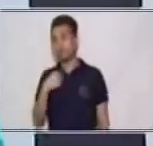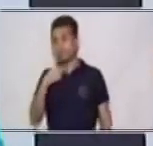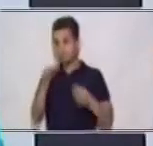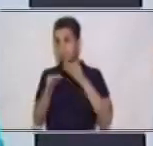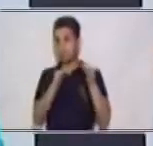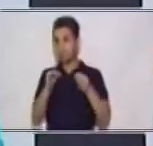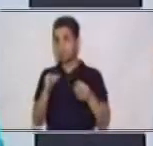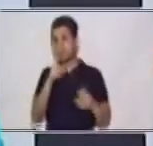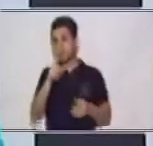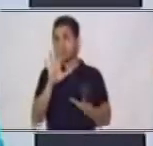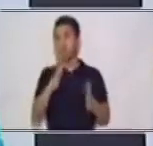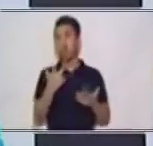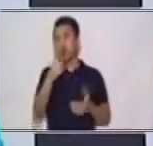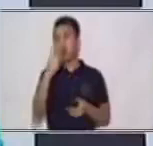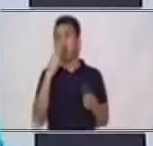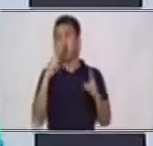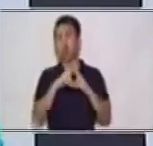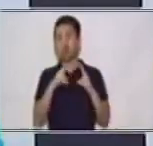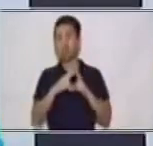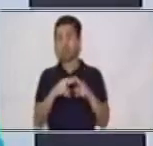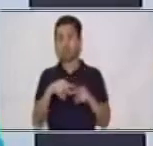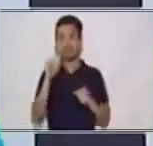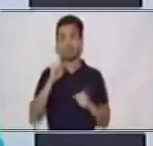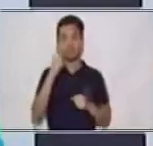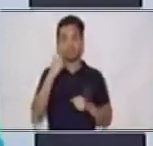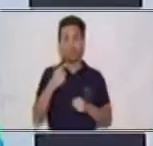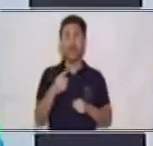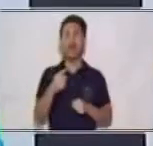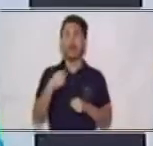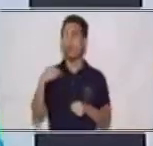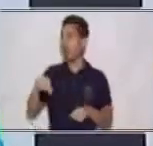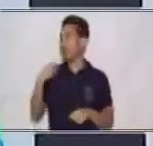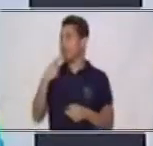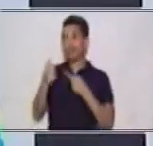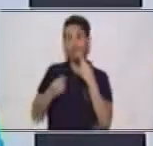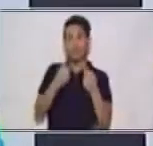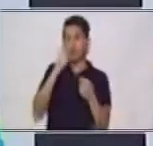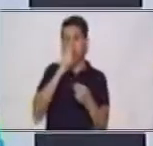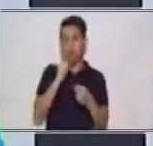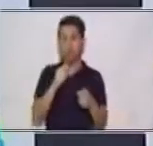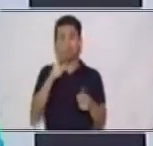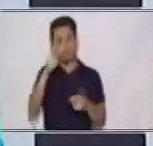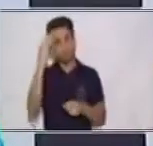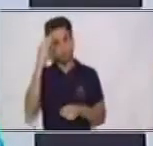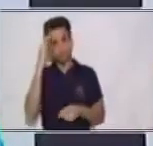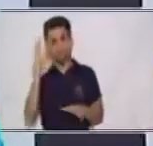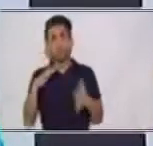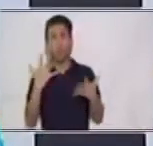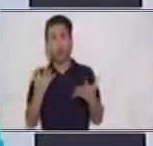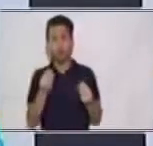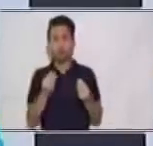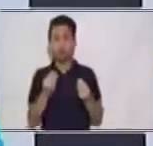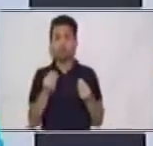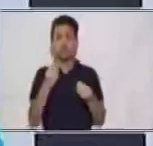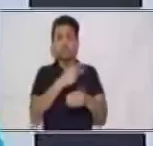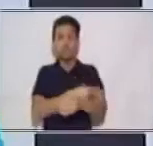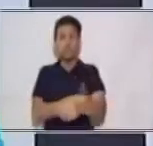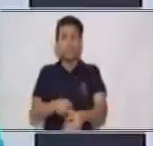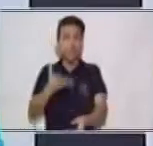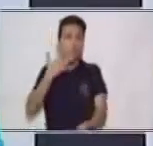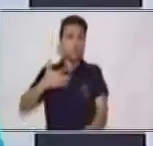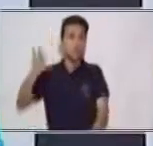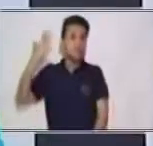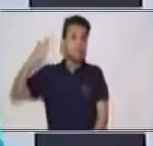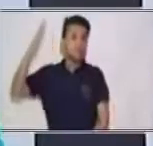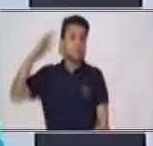explicando, ¿cuáles conocen ustedes que posiblemente no lo esté diciendo en este momento? Y si lo puede compartir con alguien, hágalo también